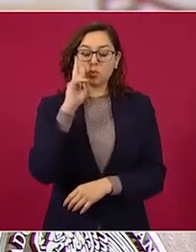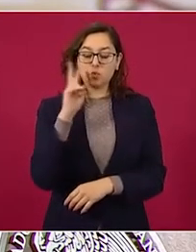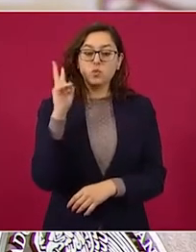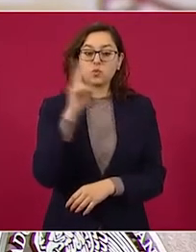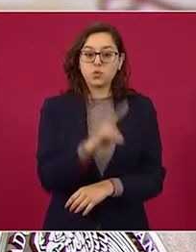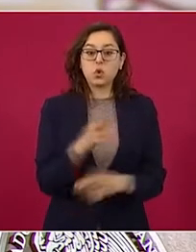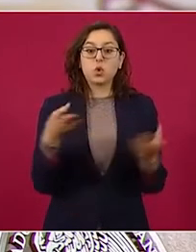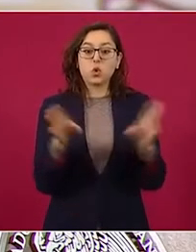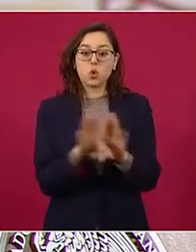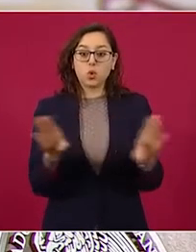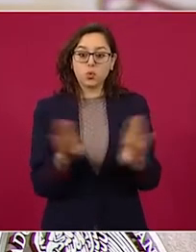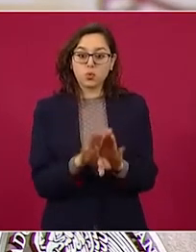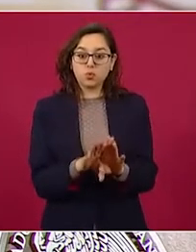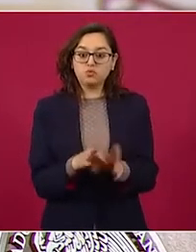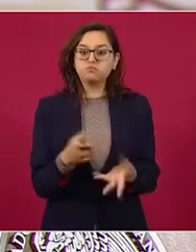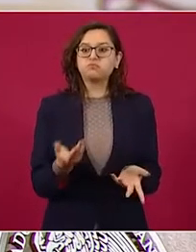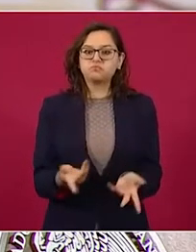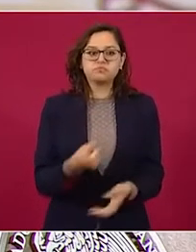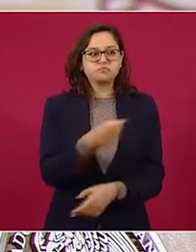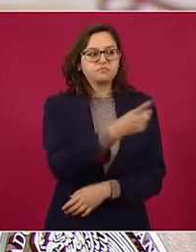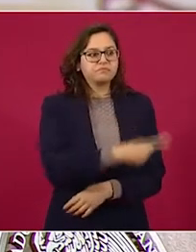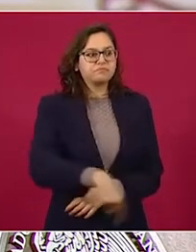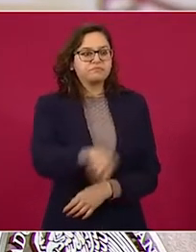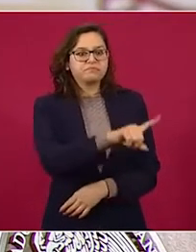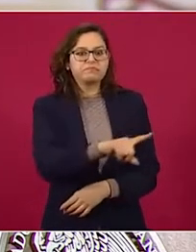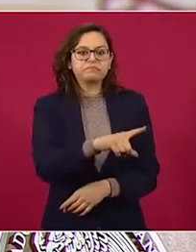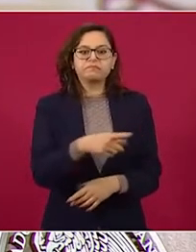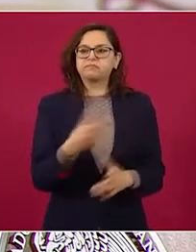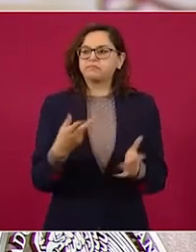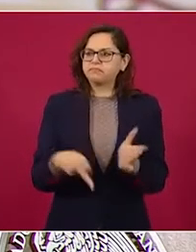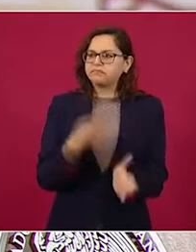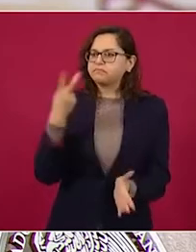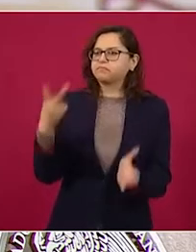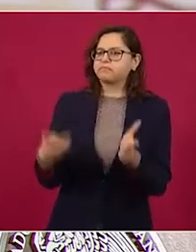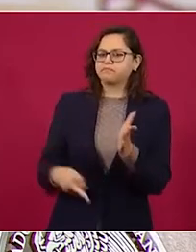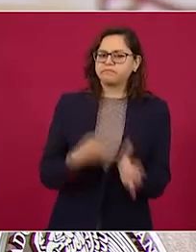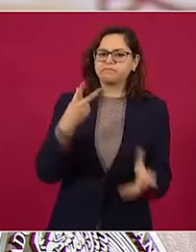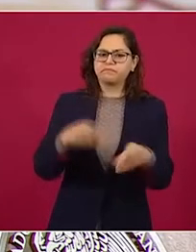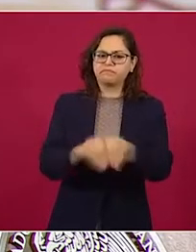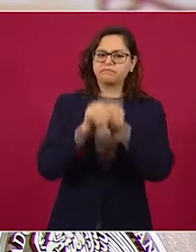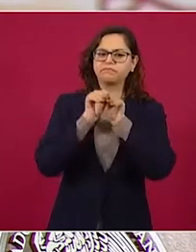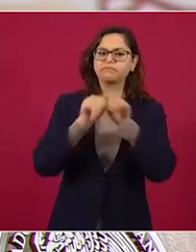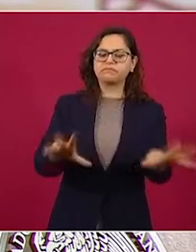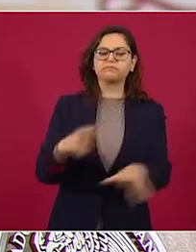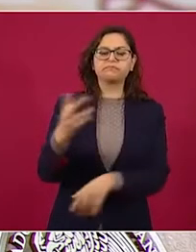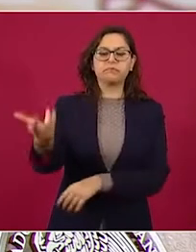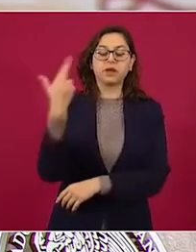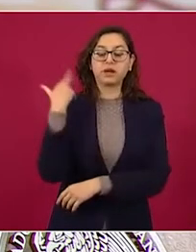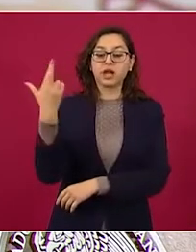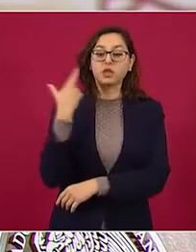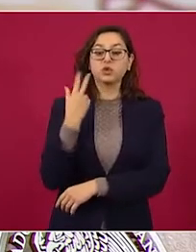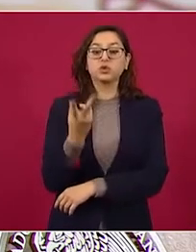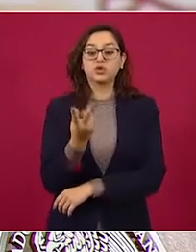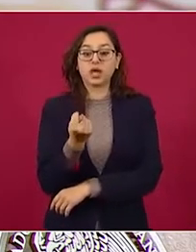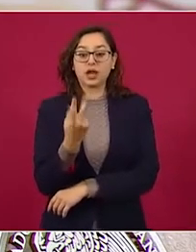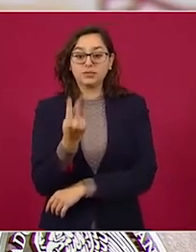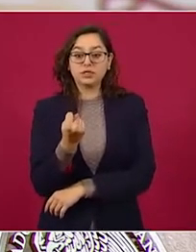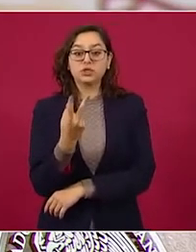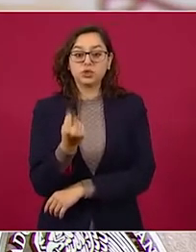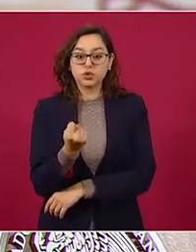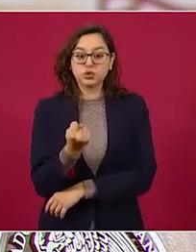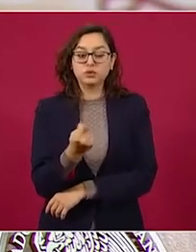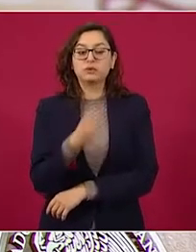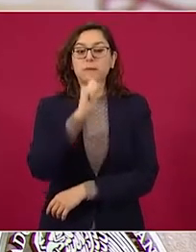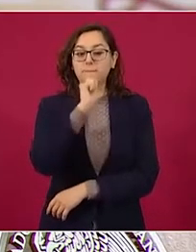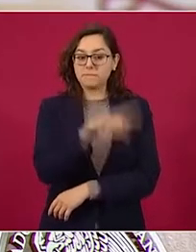la cobertura que le dieron a este reportaje medios impresos en radio y televisión, realizada por la